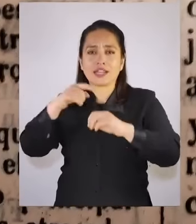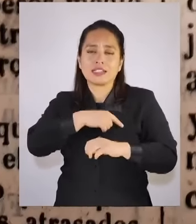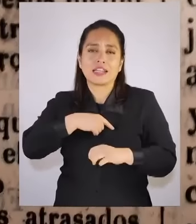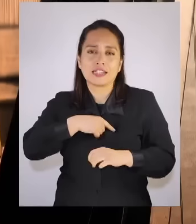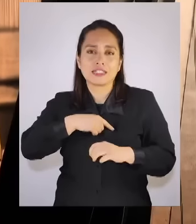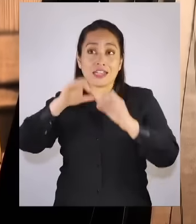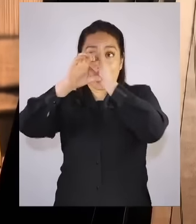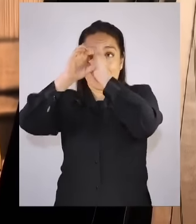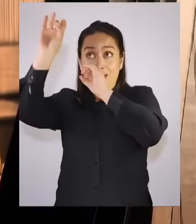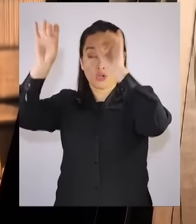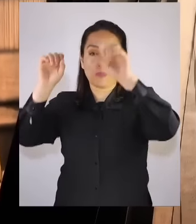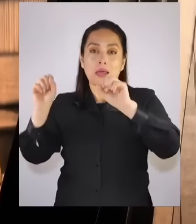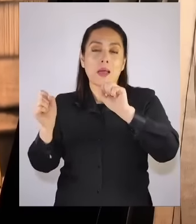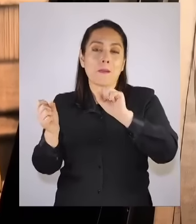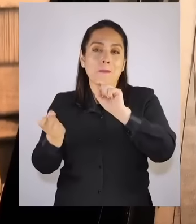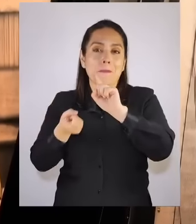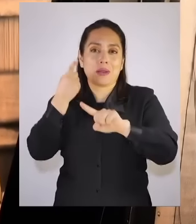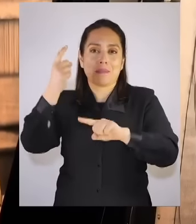luz.